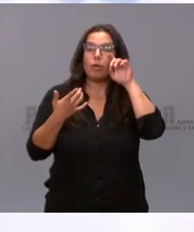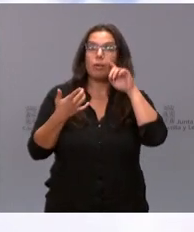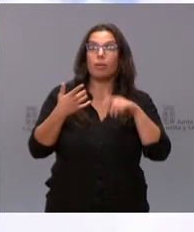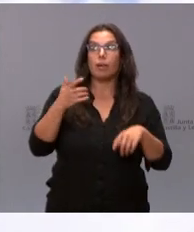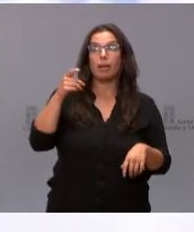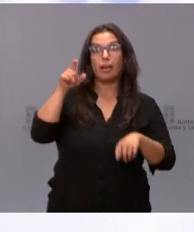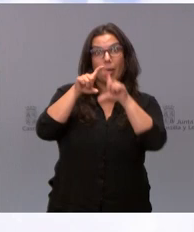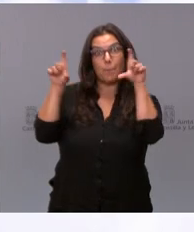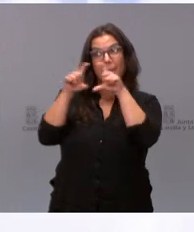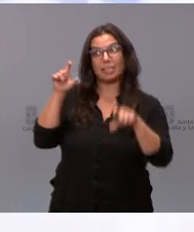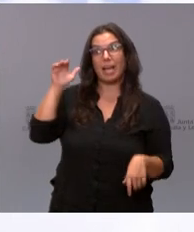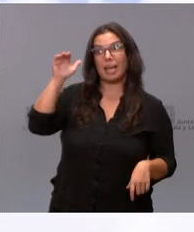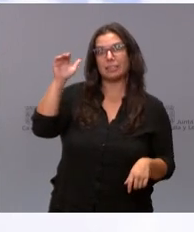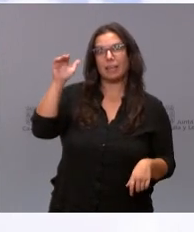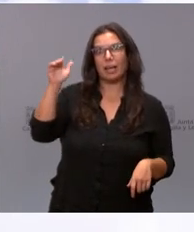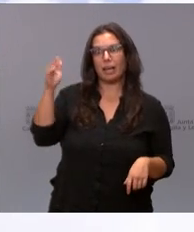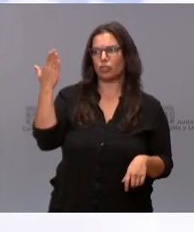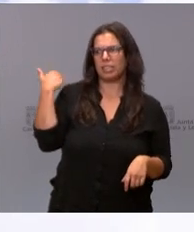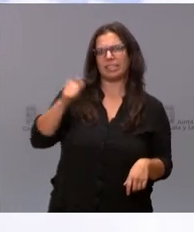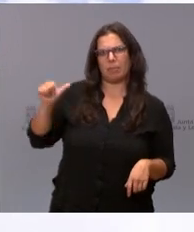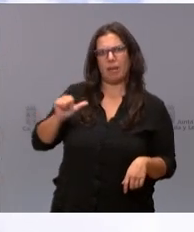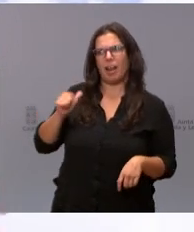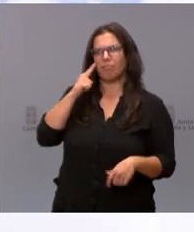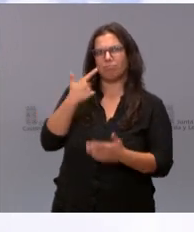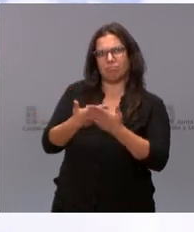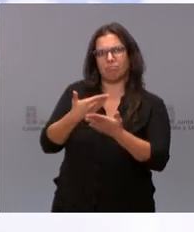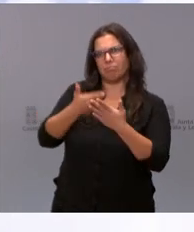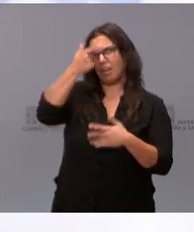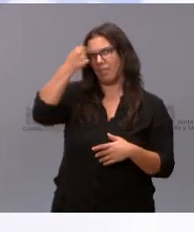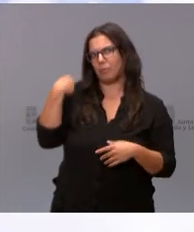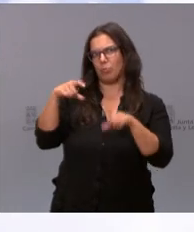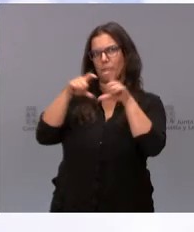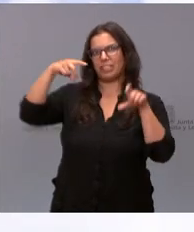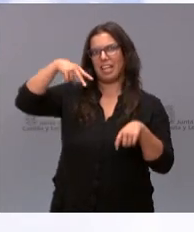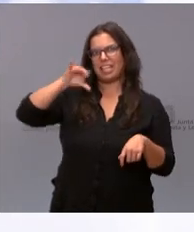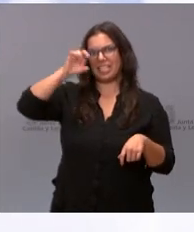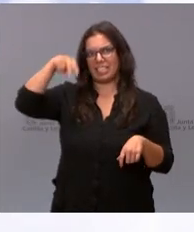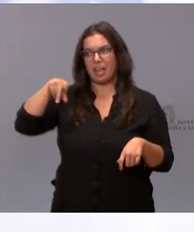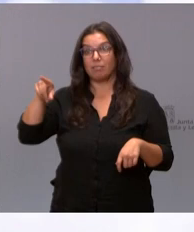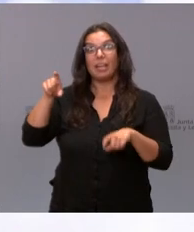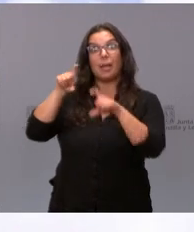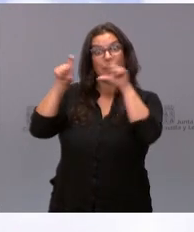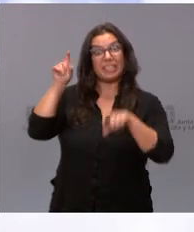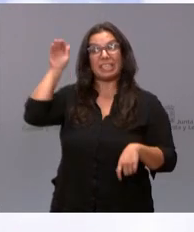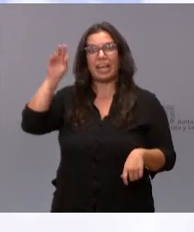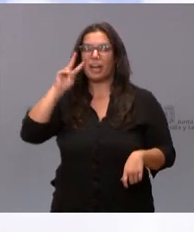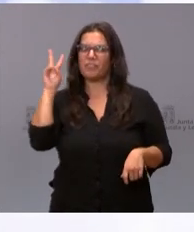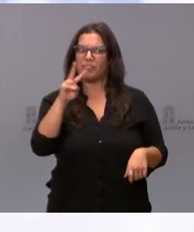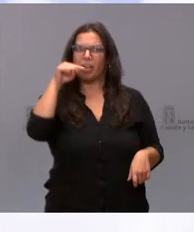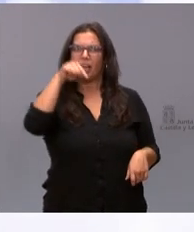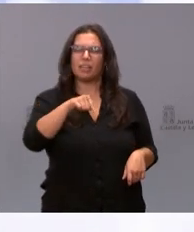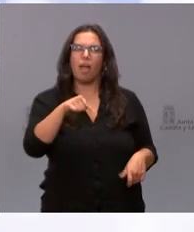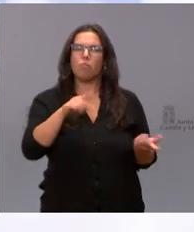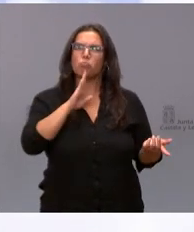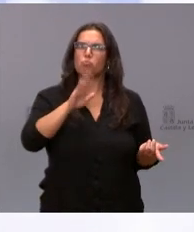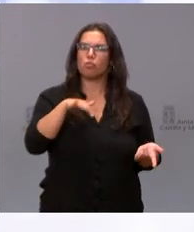extranjeros como vimos hace unas semanas en ávila en nissan concretamente encuentran buenos motivos para asentarse